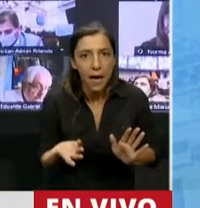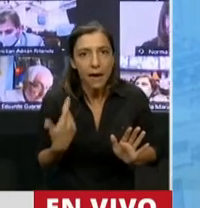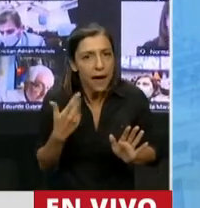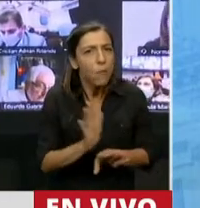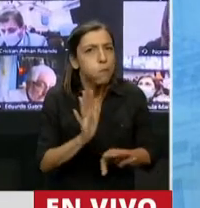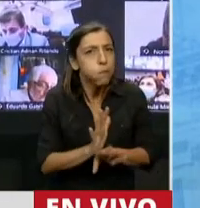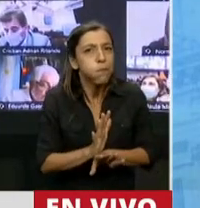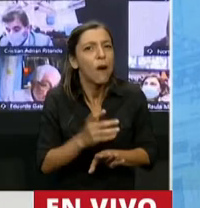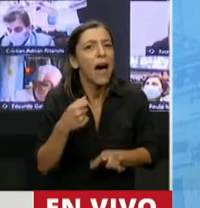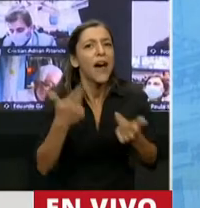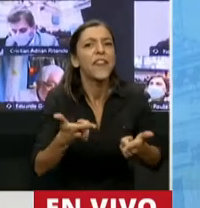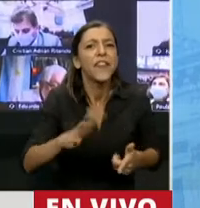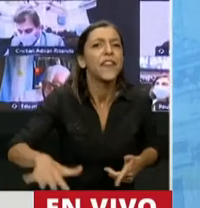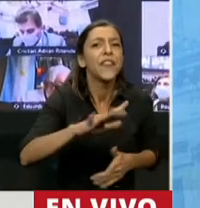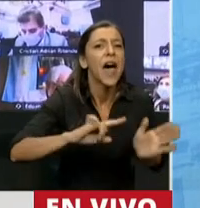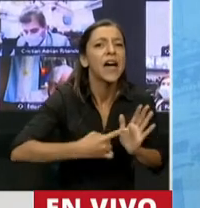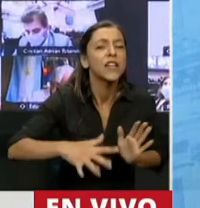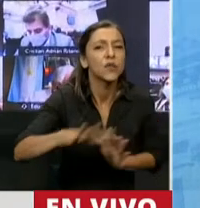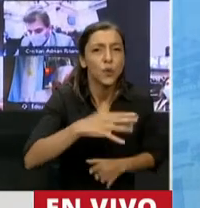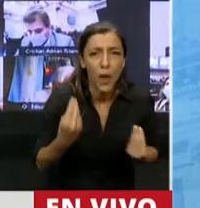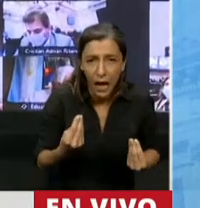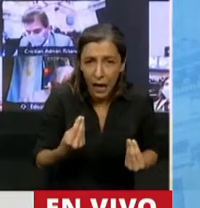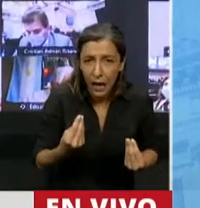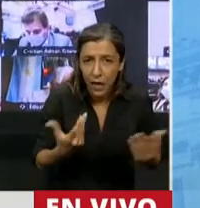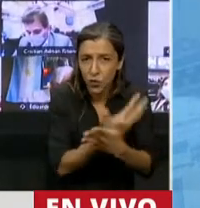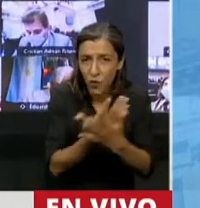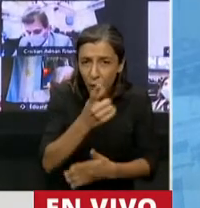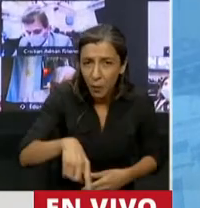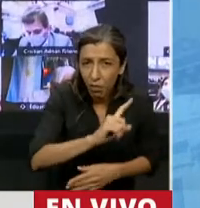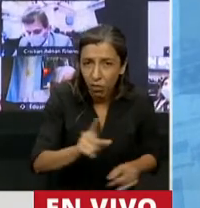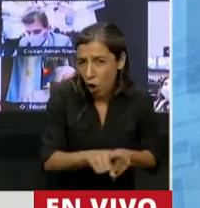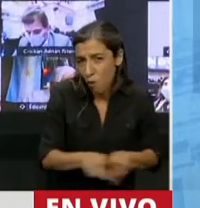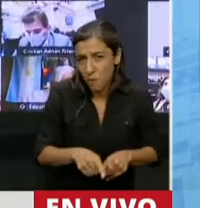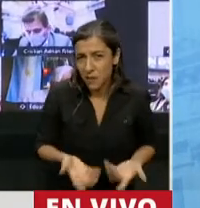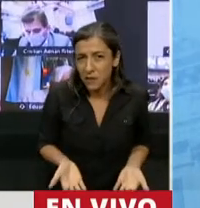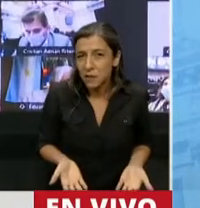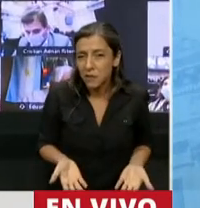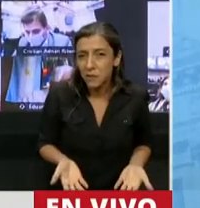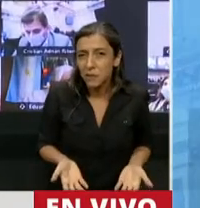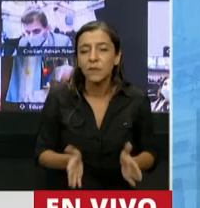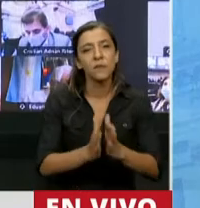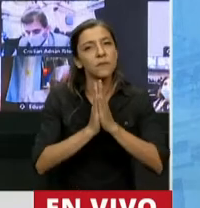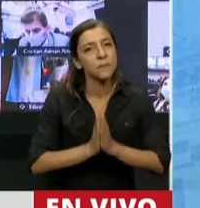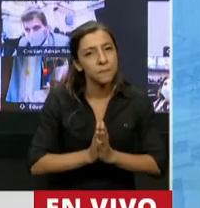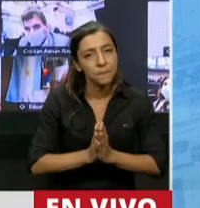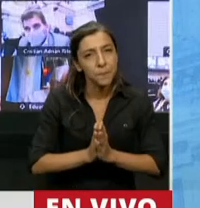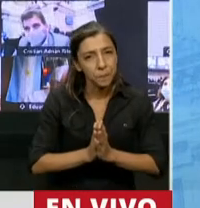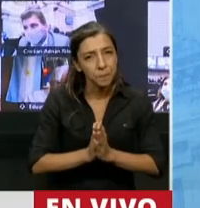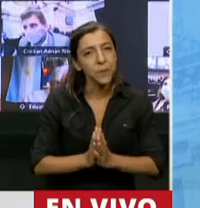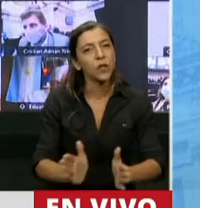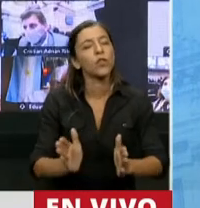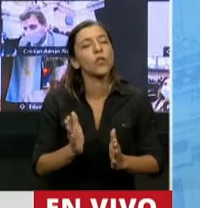cientos de porteños presidente le pido que reconsideren el